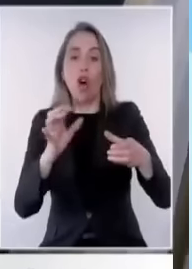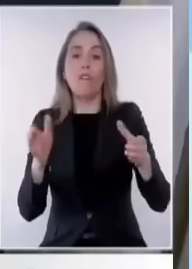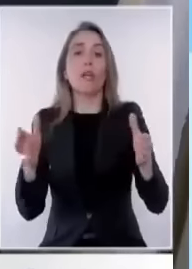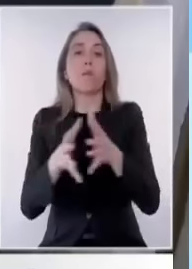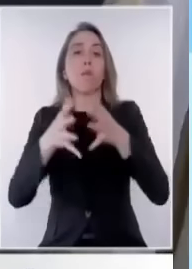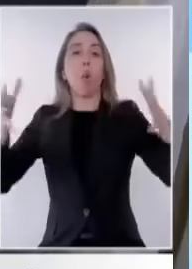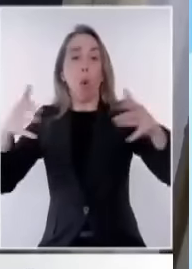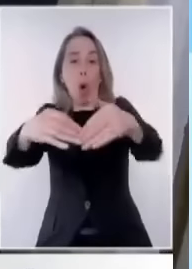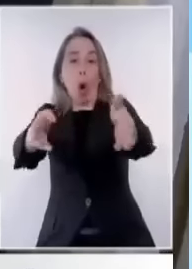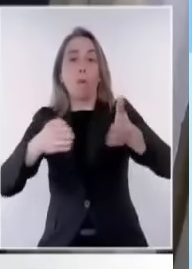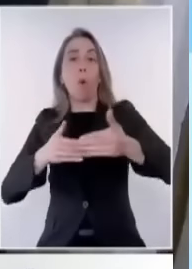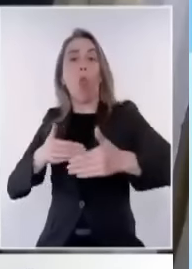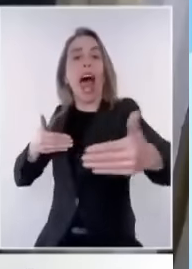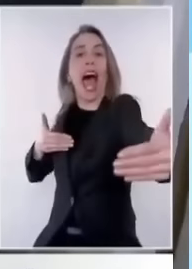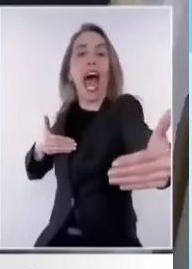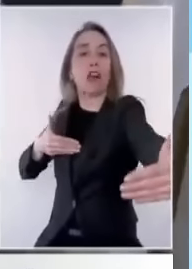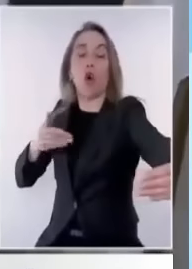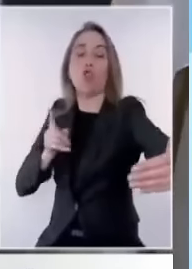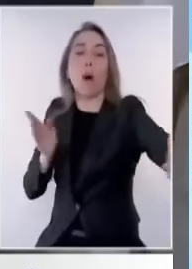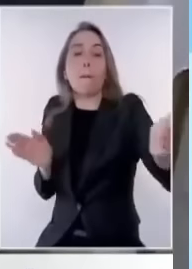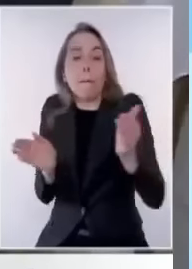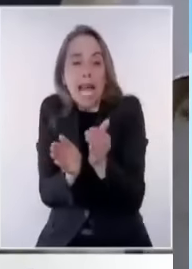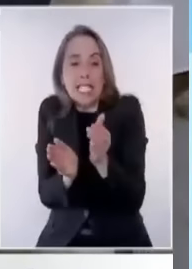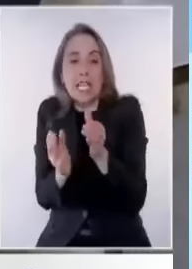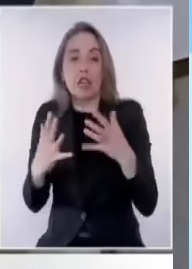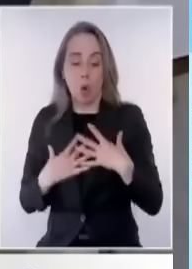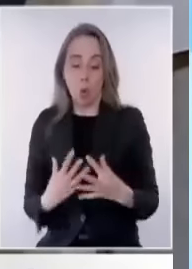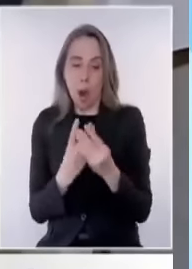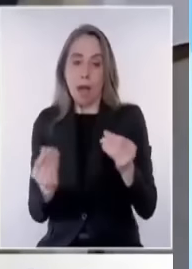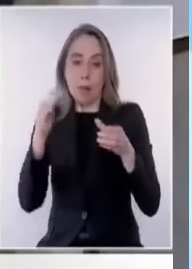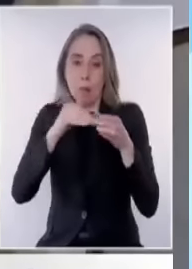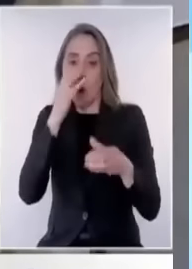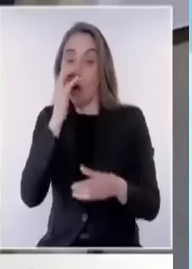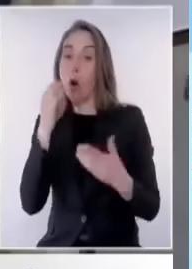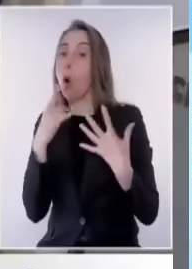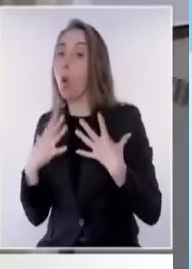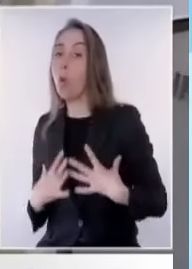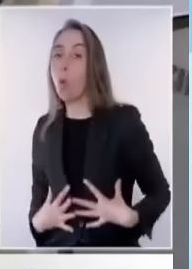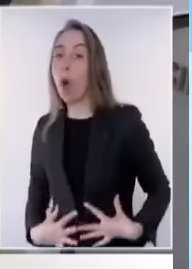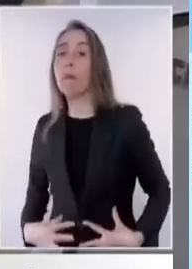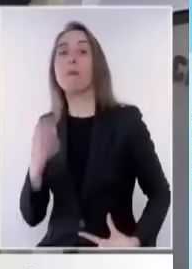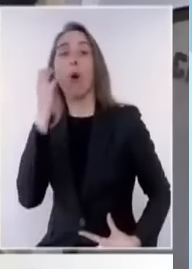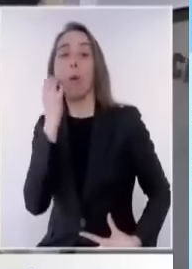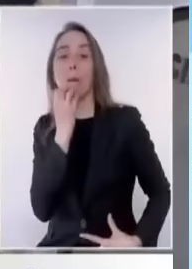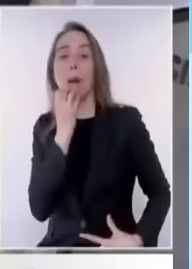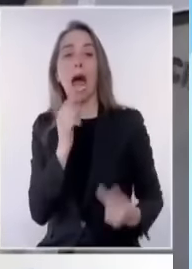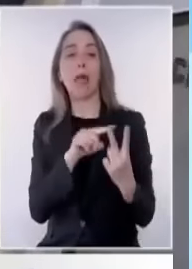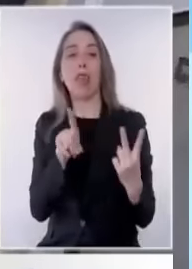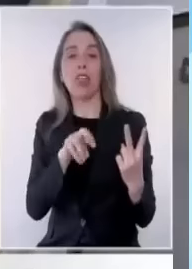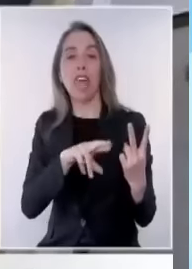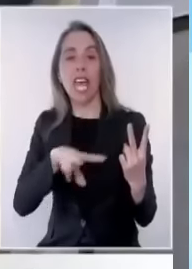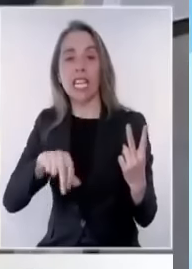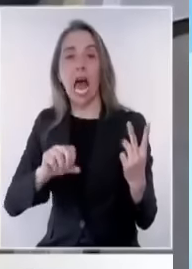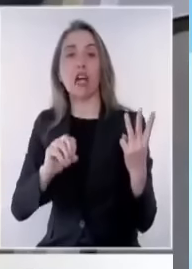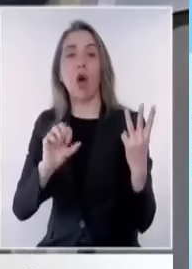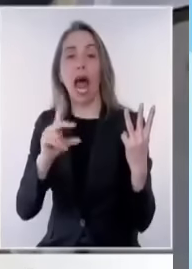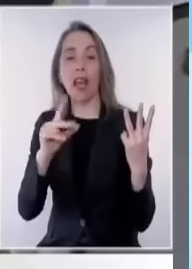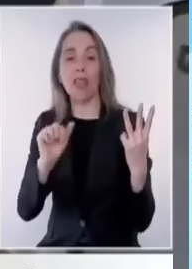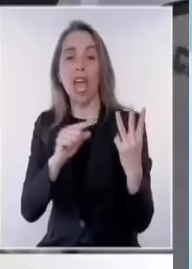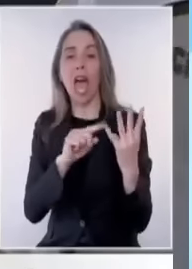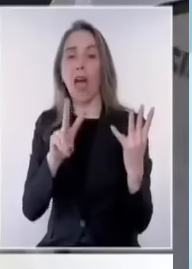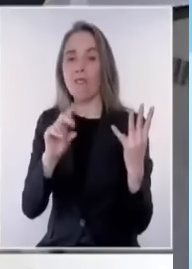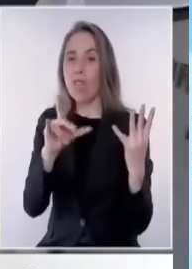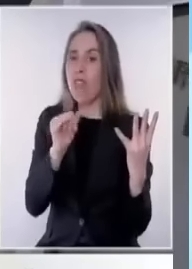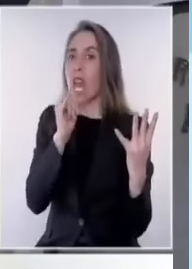el volumen. Y eso es lo que está enterrado en este momento. Entiendo que el cuerpo de Prat, el de Serrano, el de Aldea, no sé si